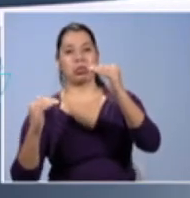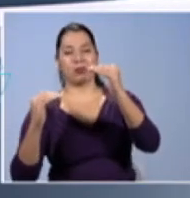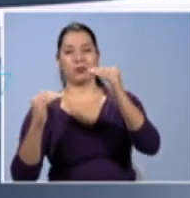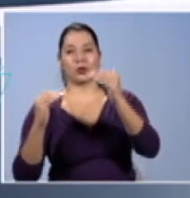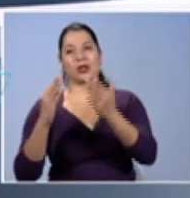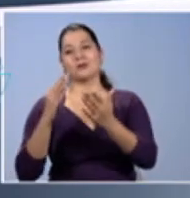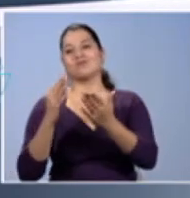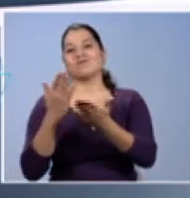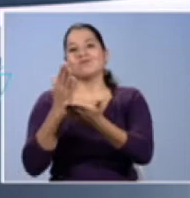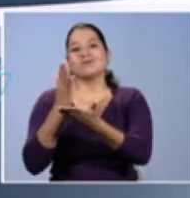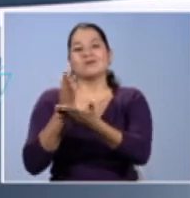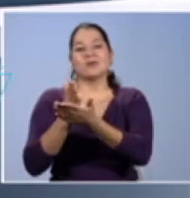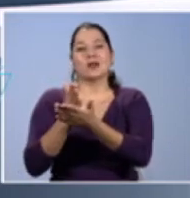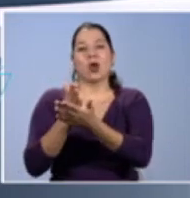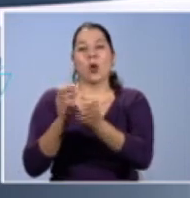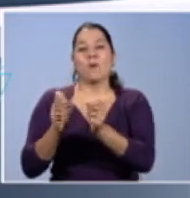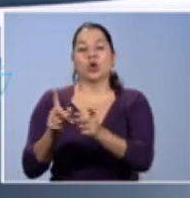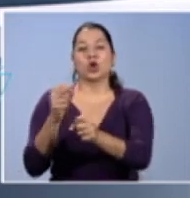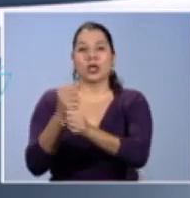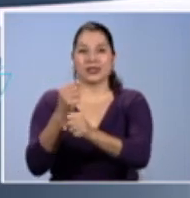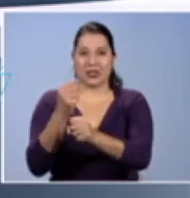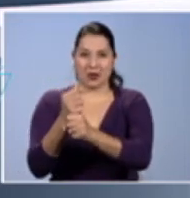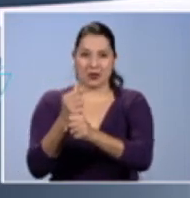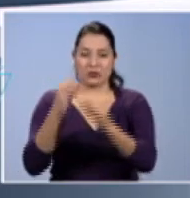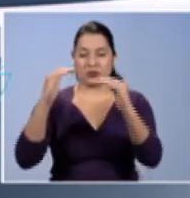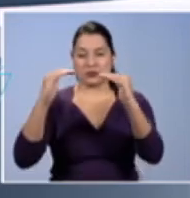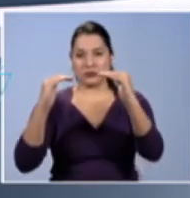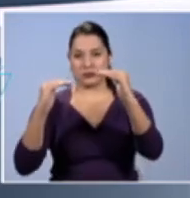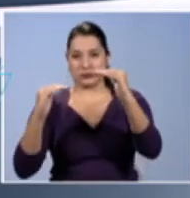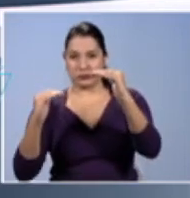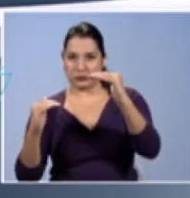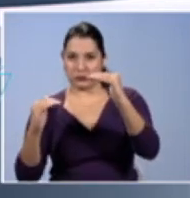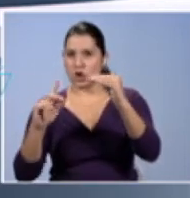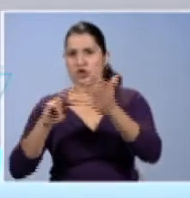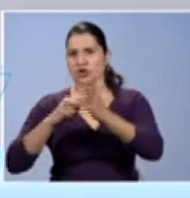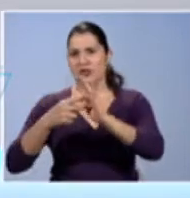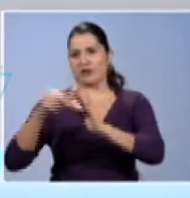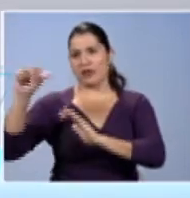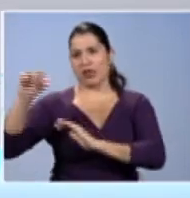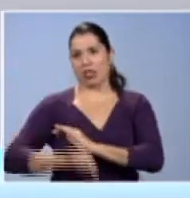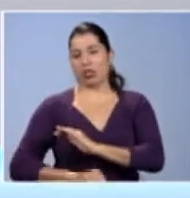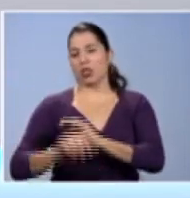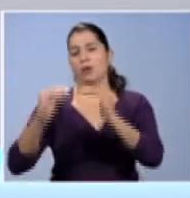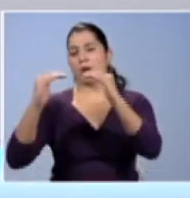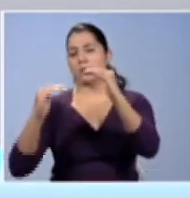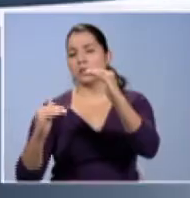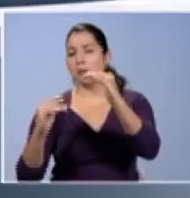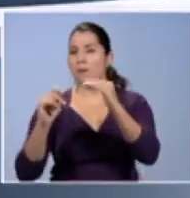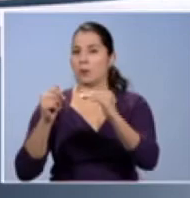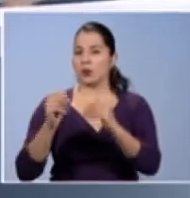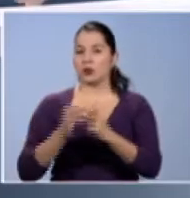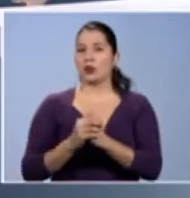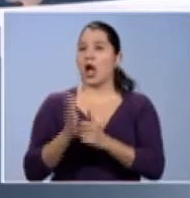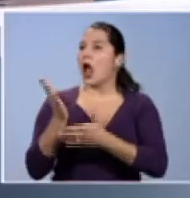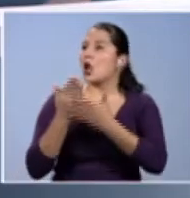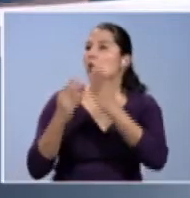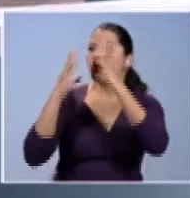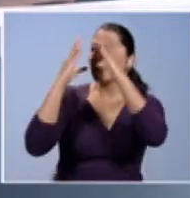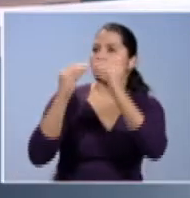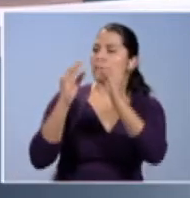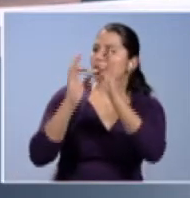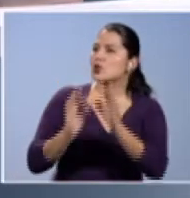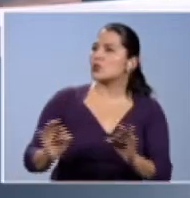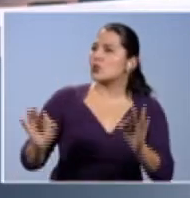están acostumbrados a ver incrementos de 15 o más % y bueno, baja a una tendencia de 10 o menos. ¿Algún dato relevante que no